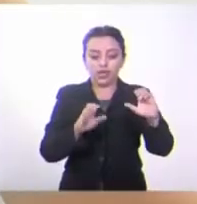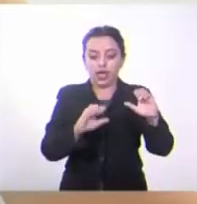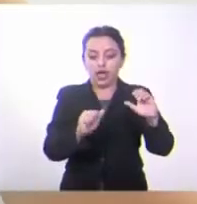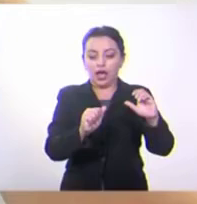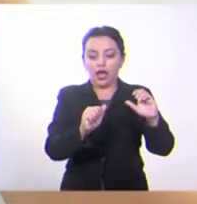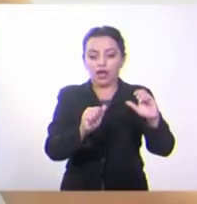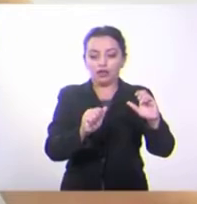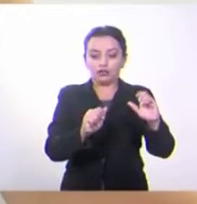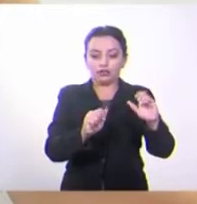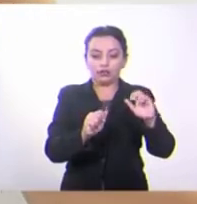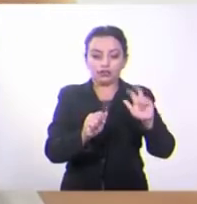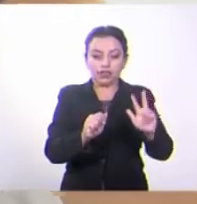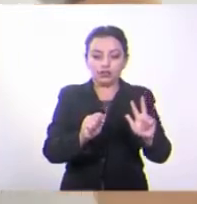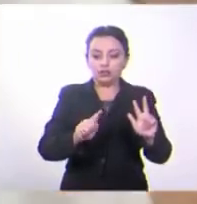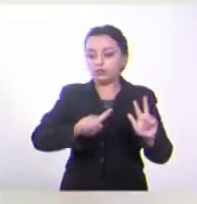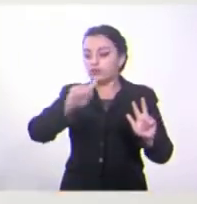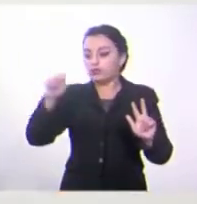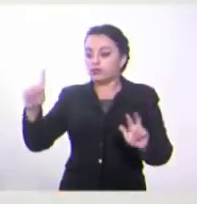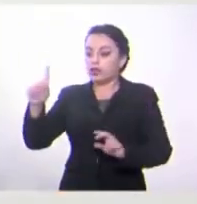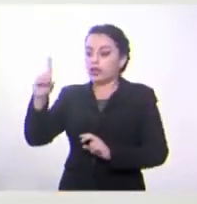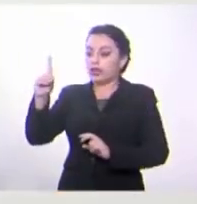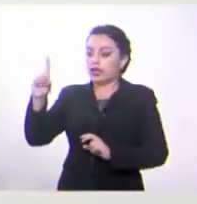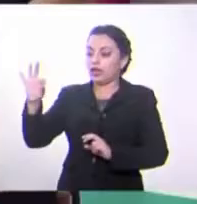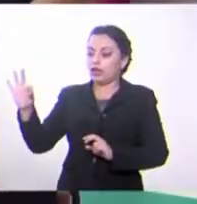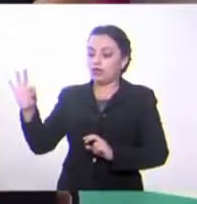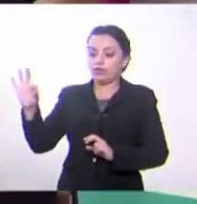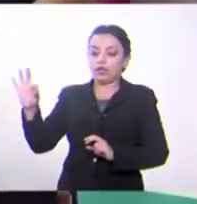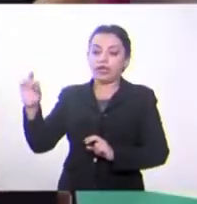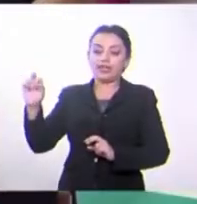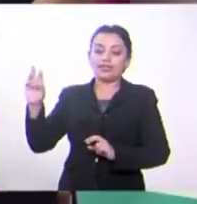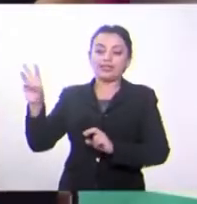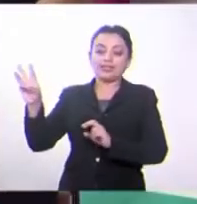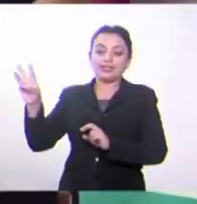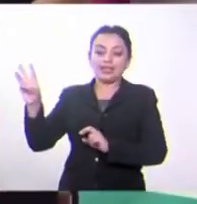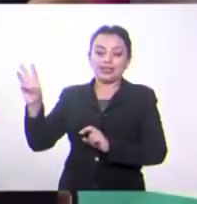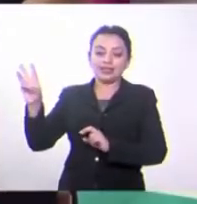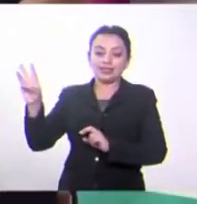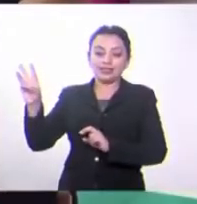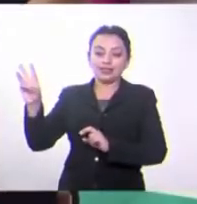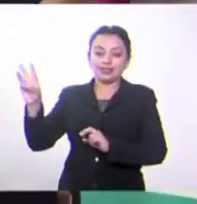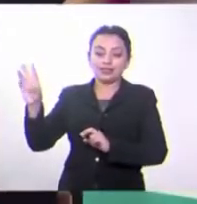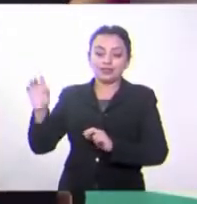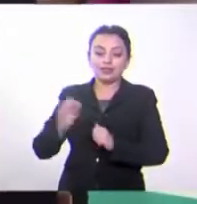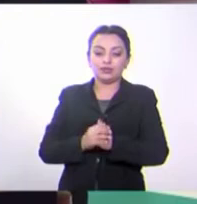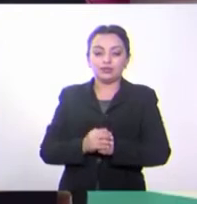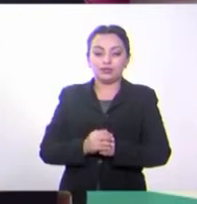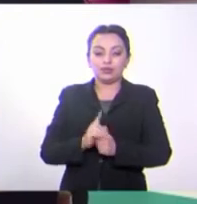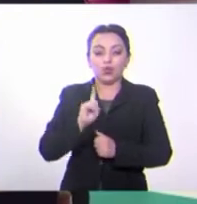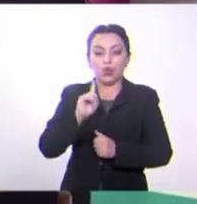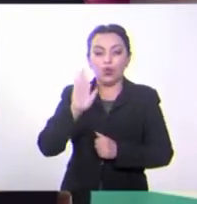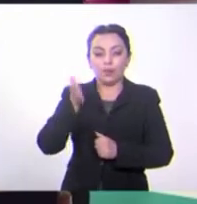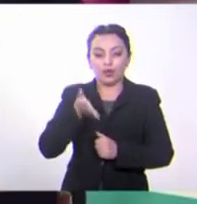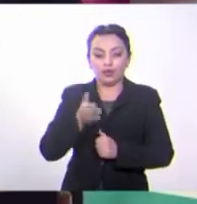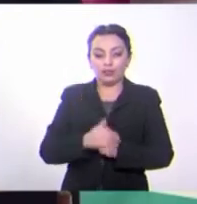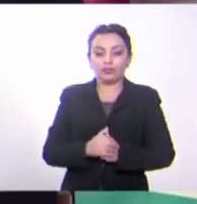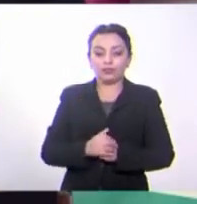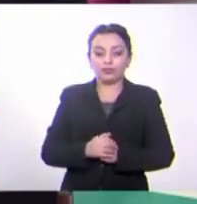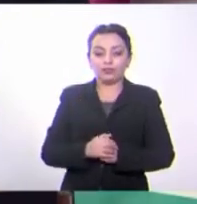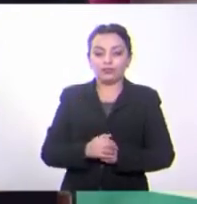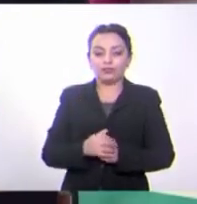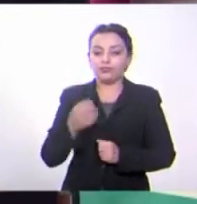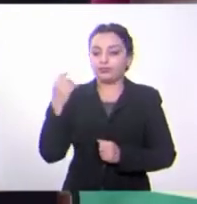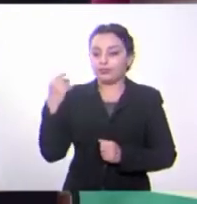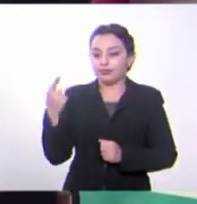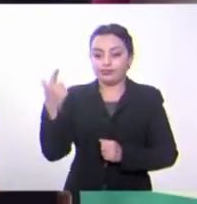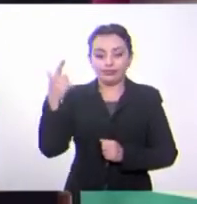6. ¿Y cuál es el valor de esta razón? Fácil, simplificamos y 1/2. En efecto, nos